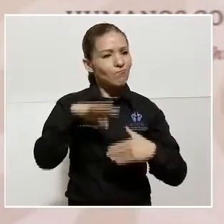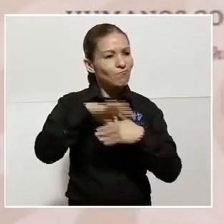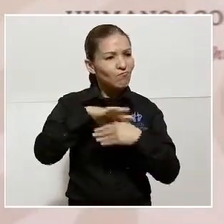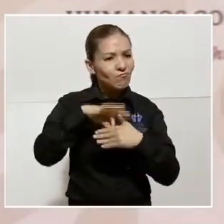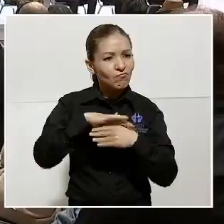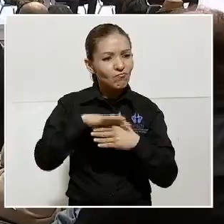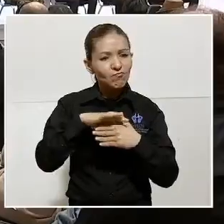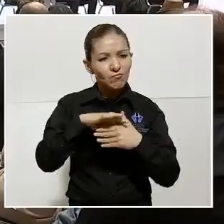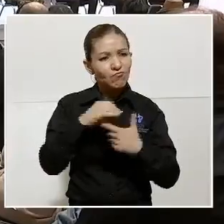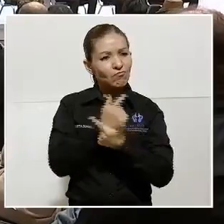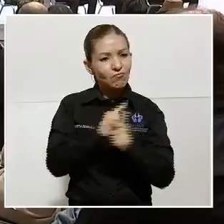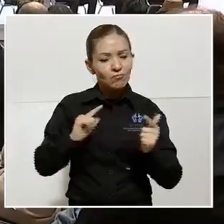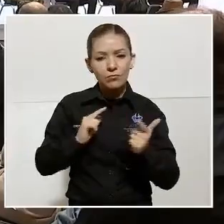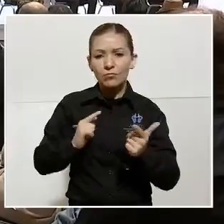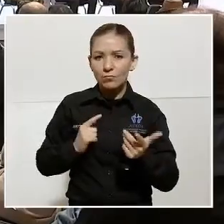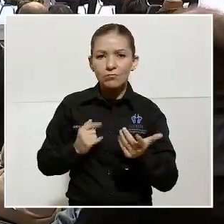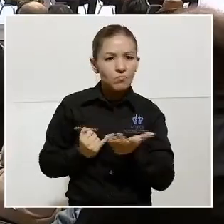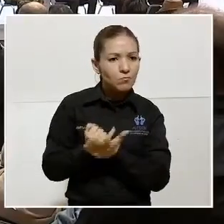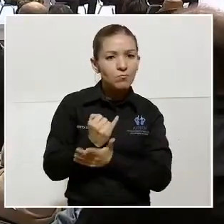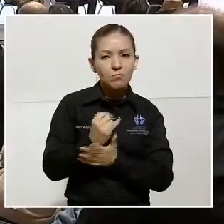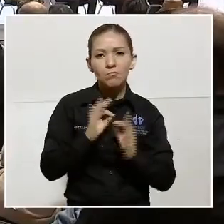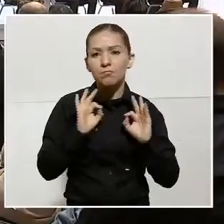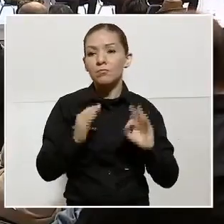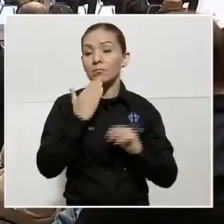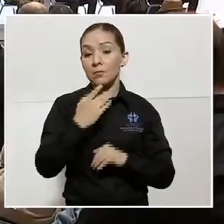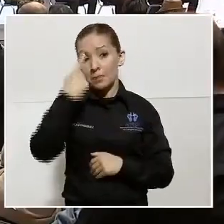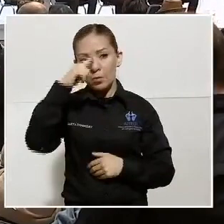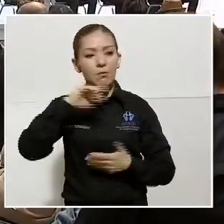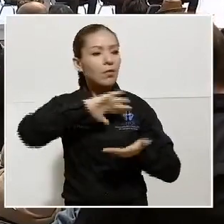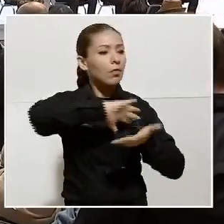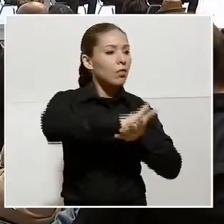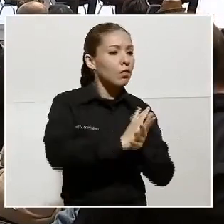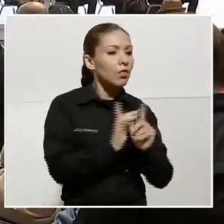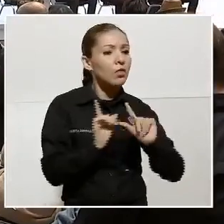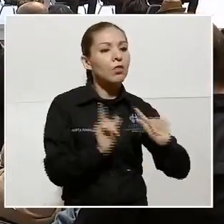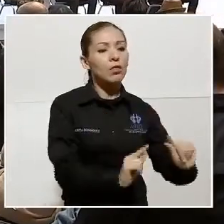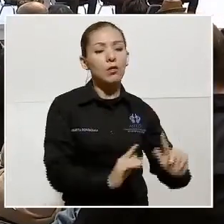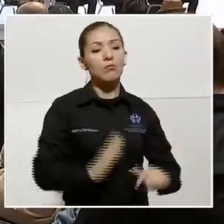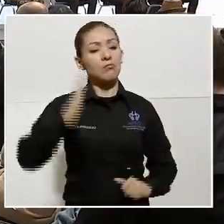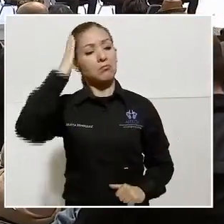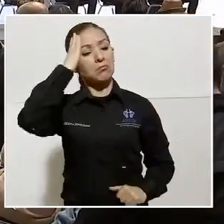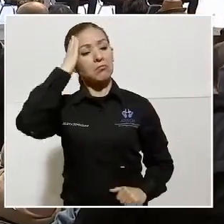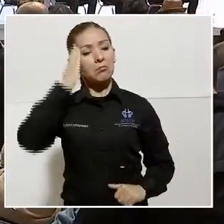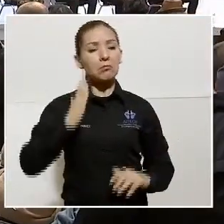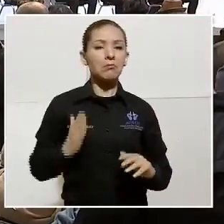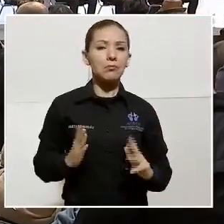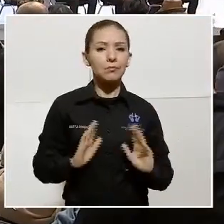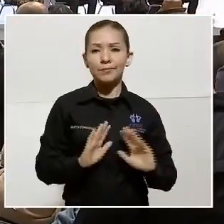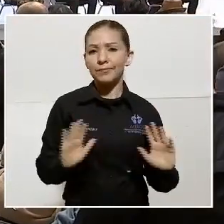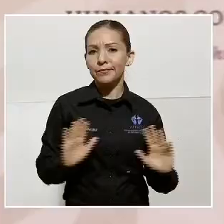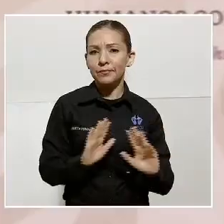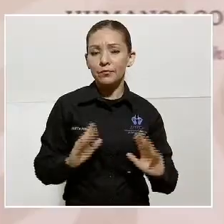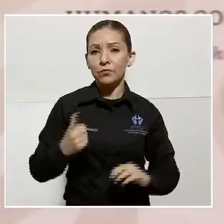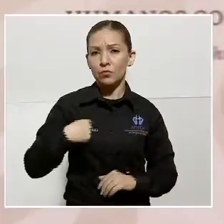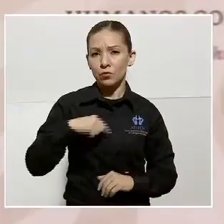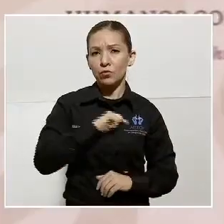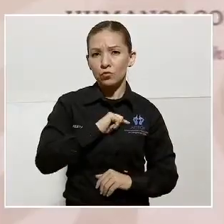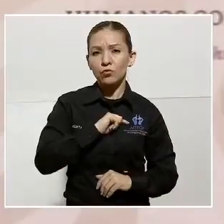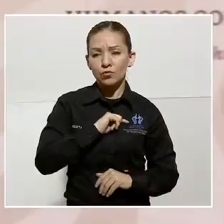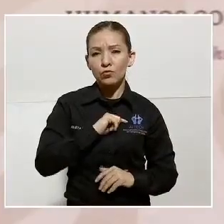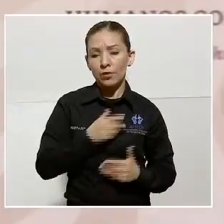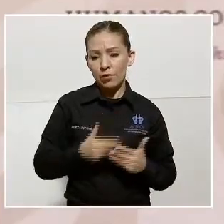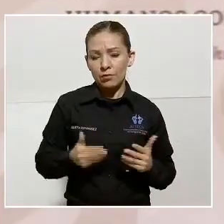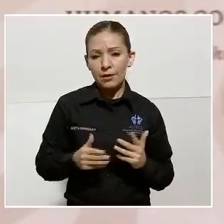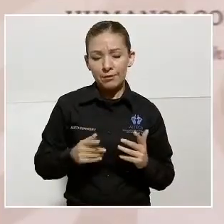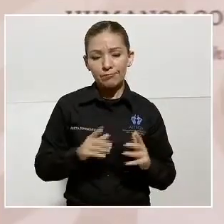y nunca, nunca más para la represión y el autoritarismo. Celebramos la conformación de comisiones encargadas de